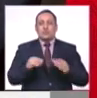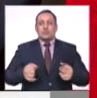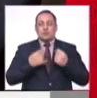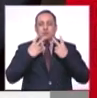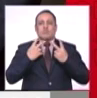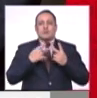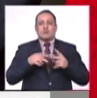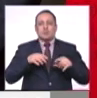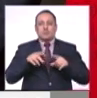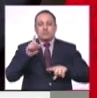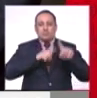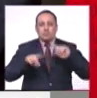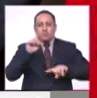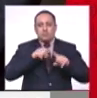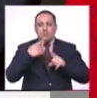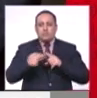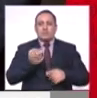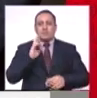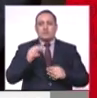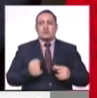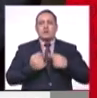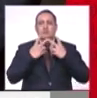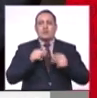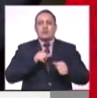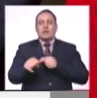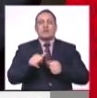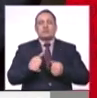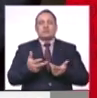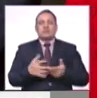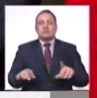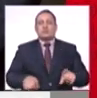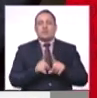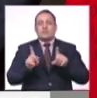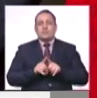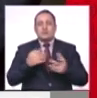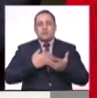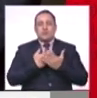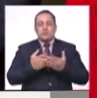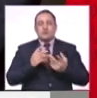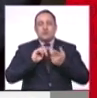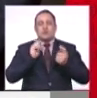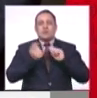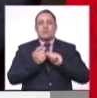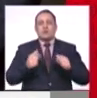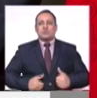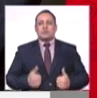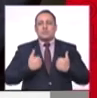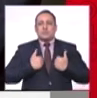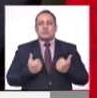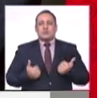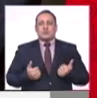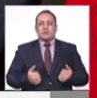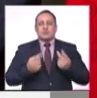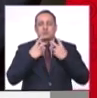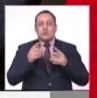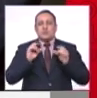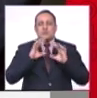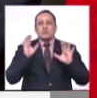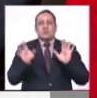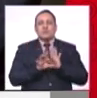a los delincuentes y ver el costo-beneficio. Se ha convertido en una rutina robar